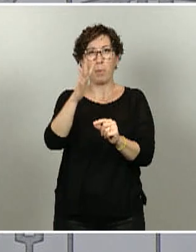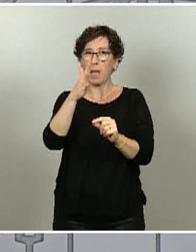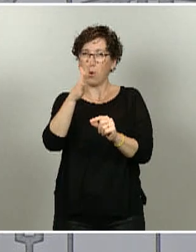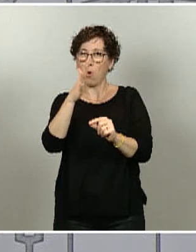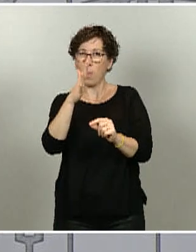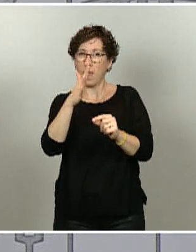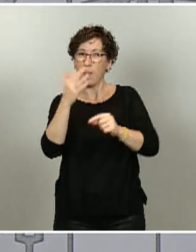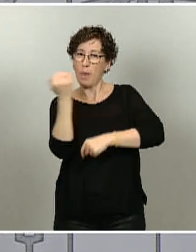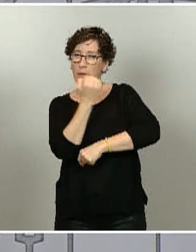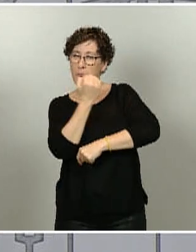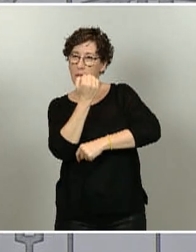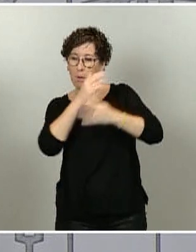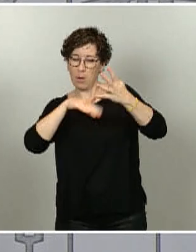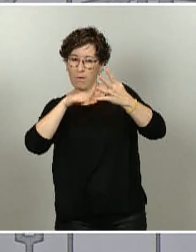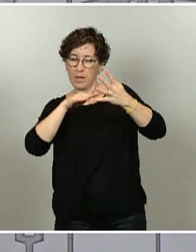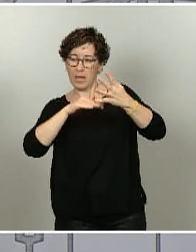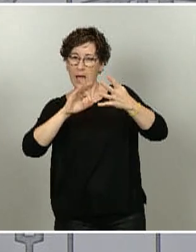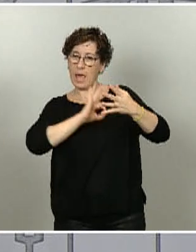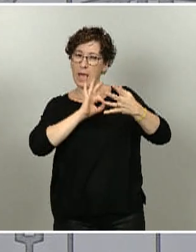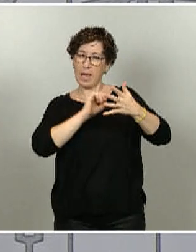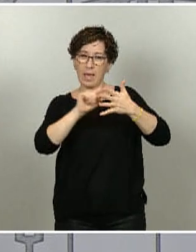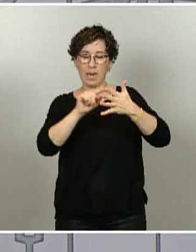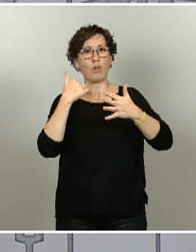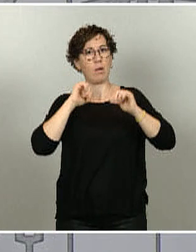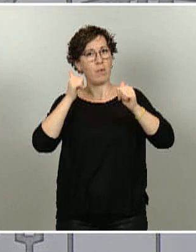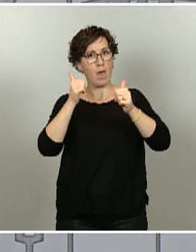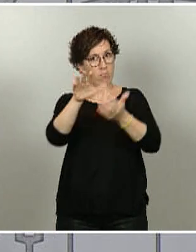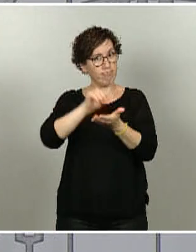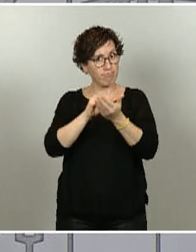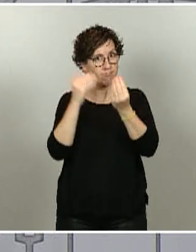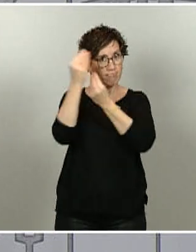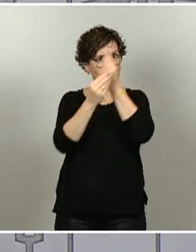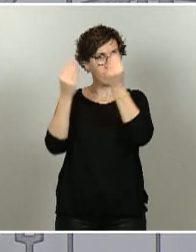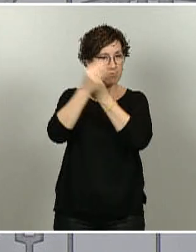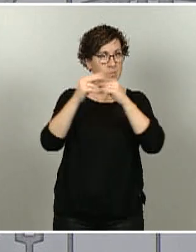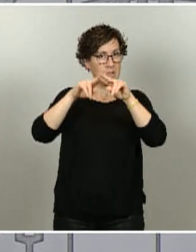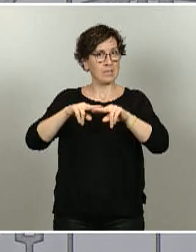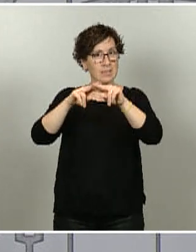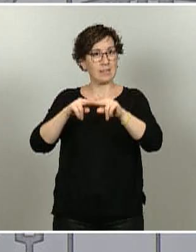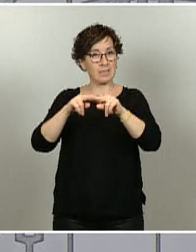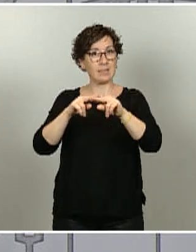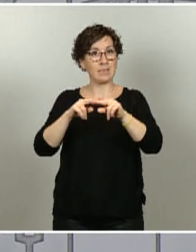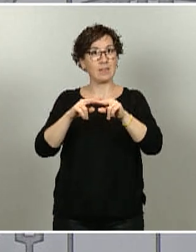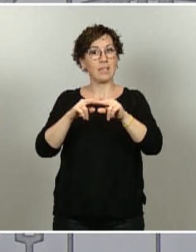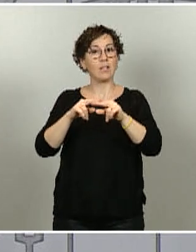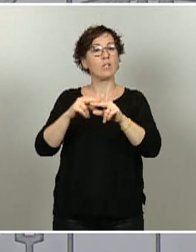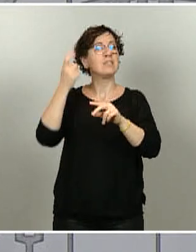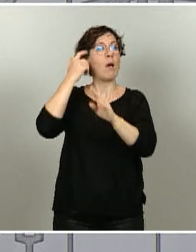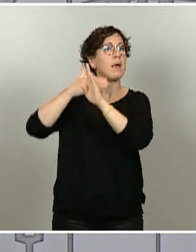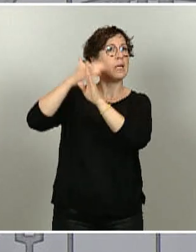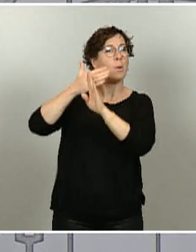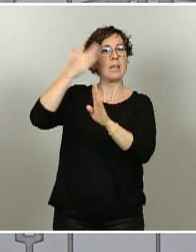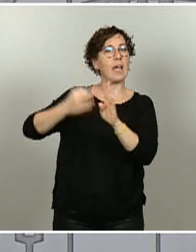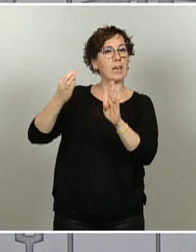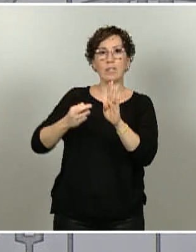primeros de enero hasta ese momento, ahora estábamos ya a mediados de febrero, sino cuáles eran las medidas, no las que nos gustaría tener,